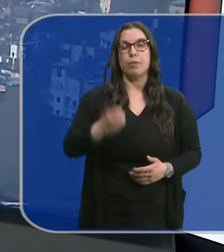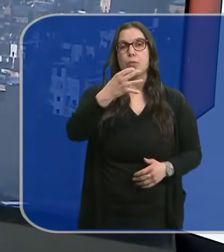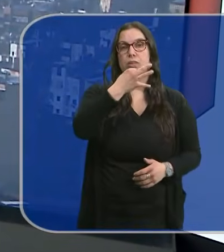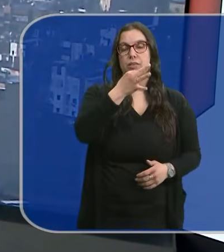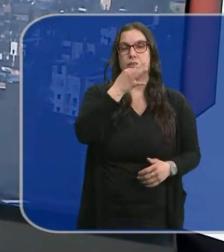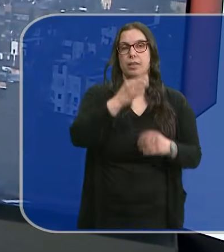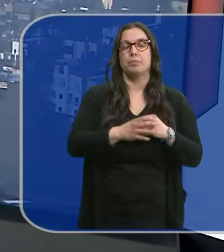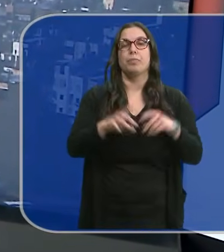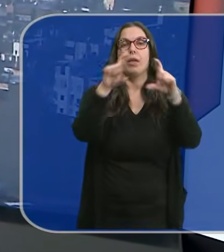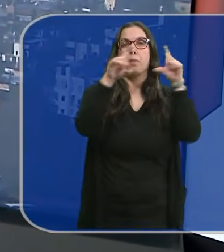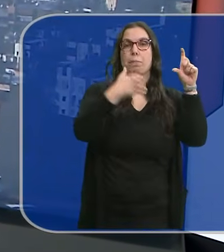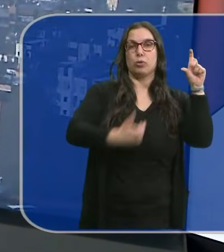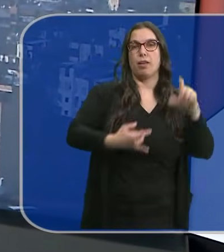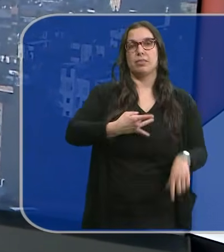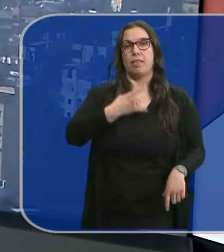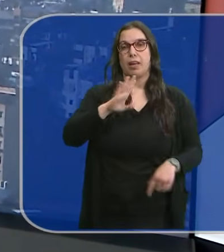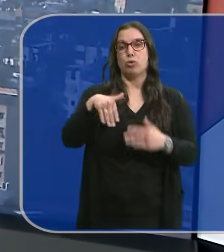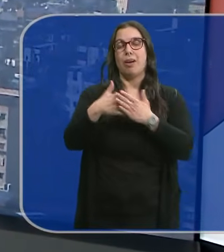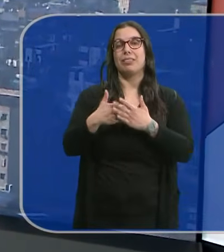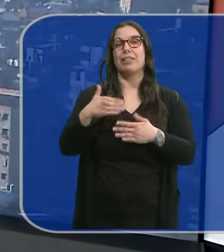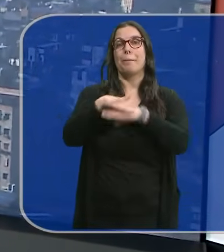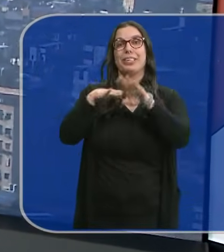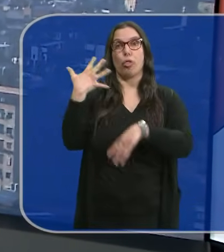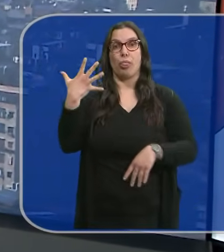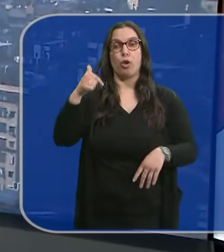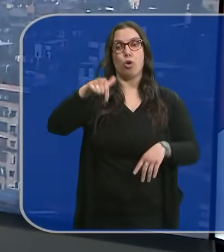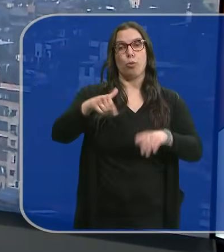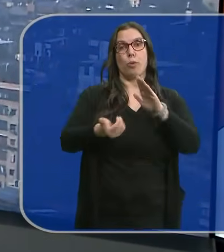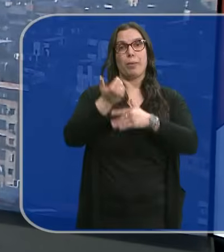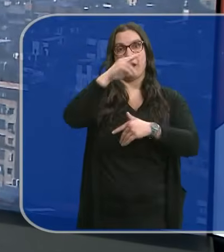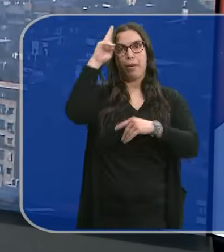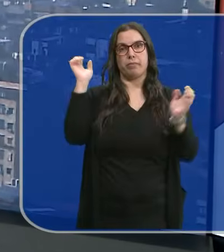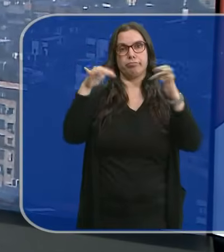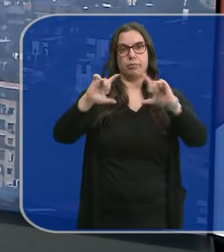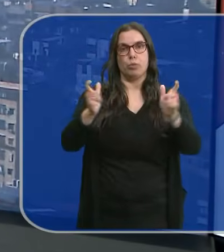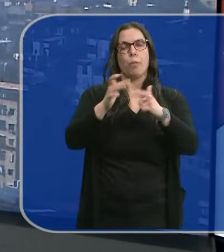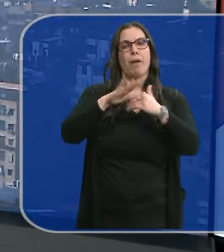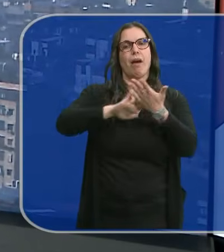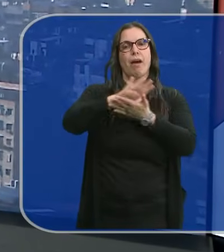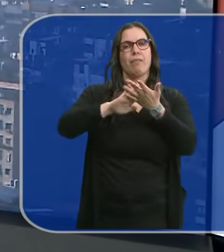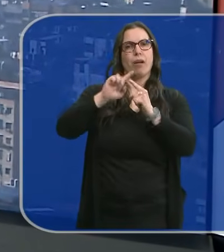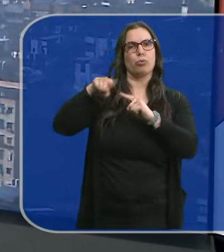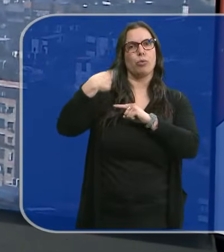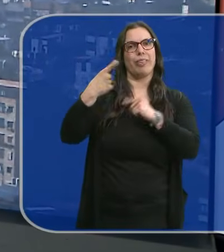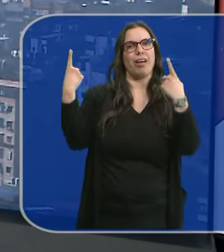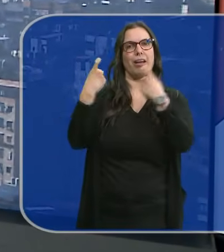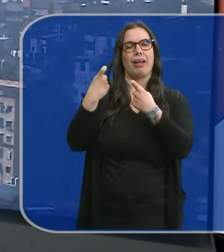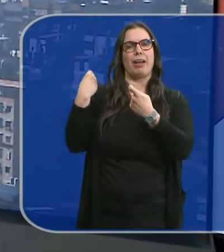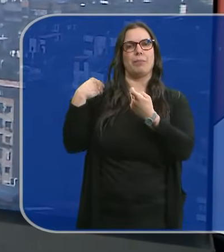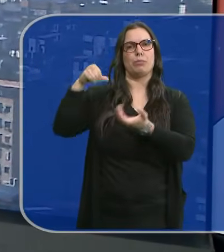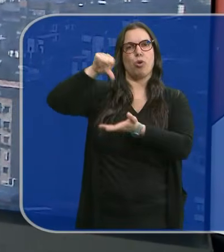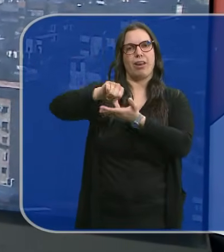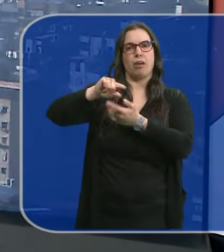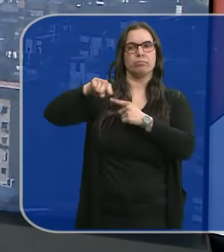Buenas tardes. Patronal, sindicatos y hasta 5 ministros se han reunido esta mañana en Madrid para analizar el impacto que la guerra de Irán está teniendo en